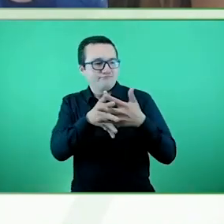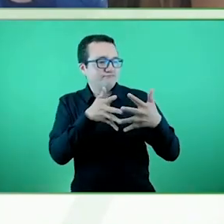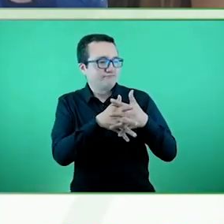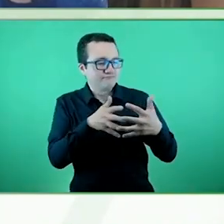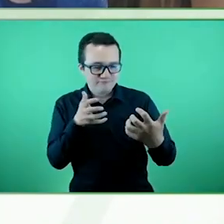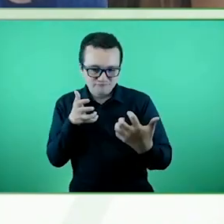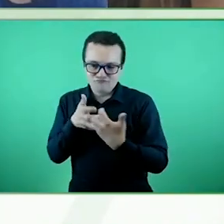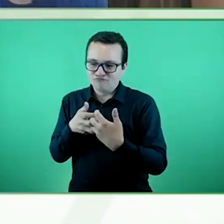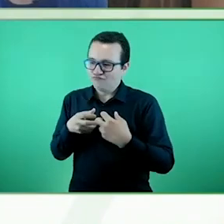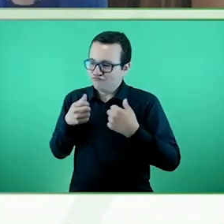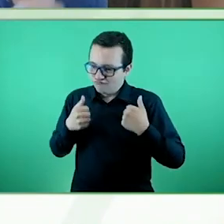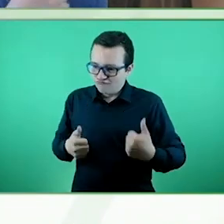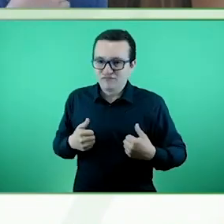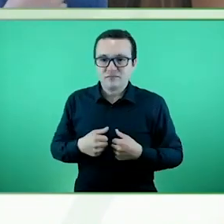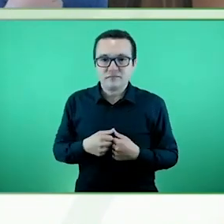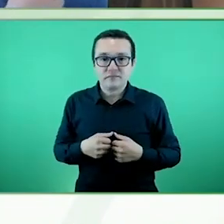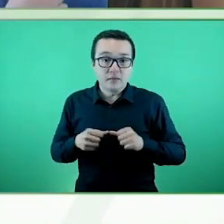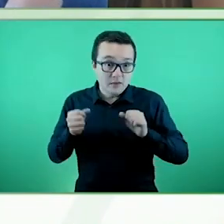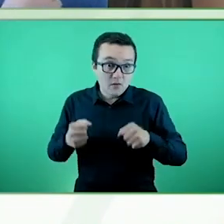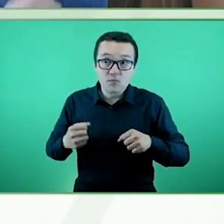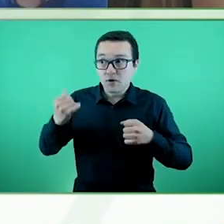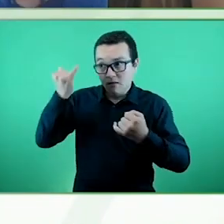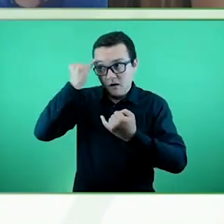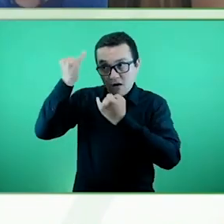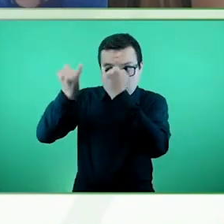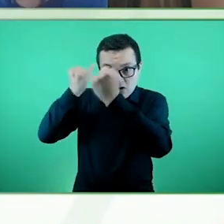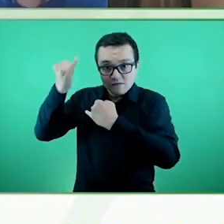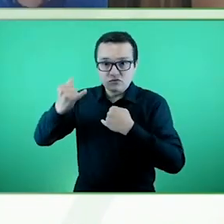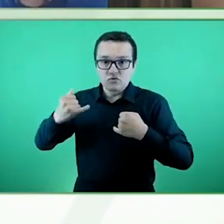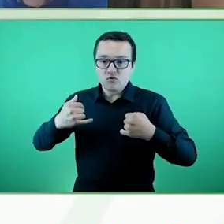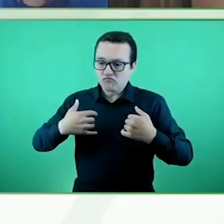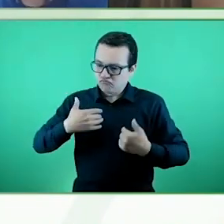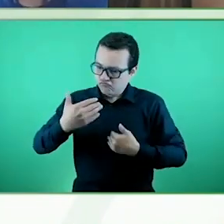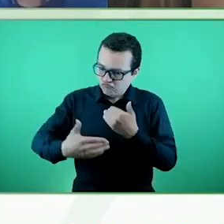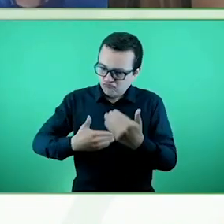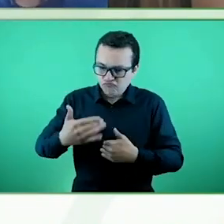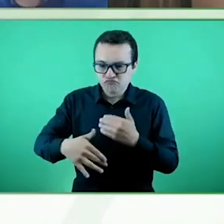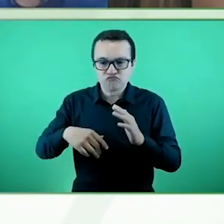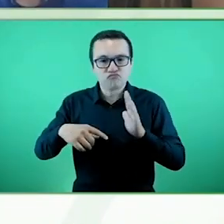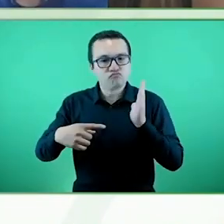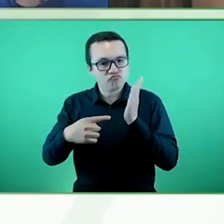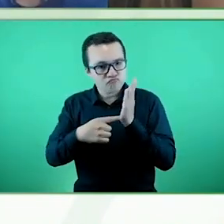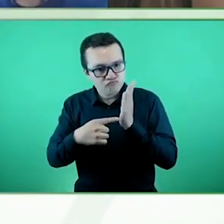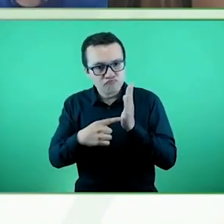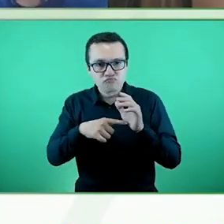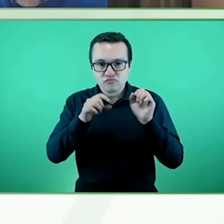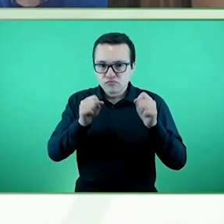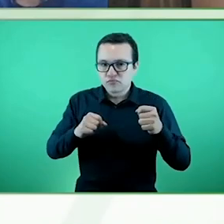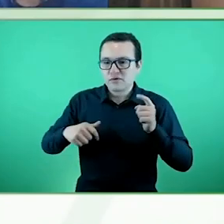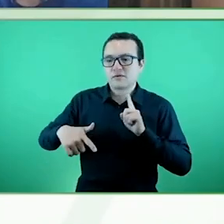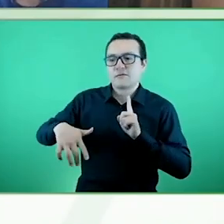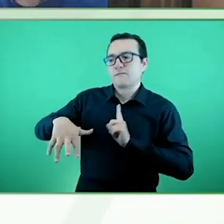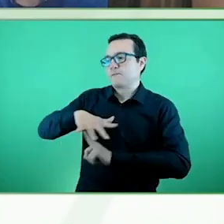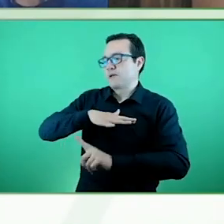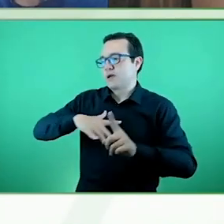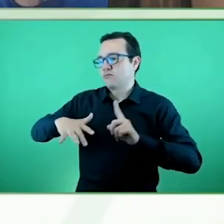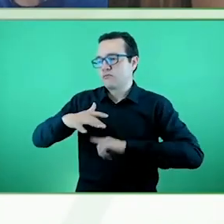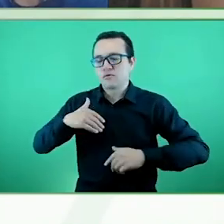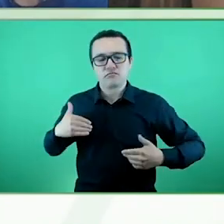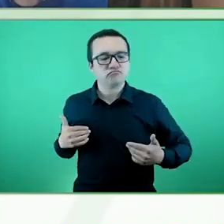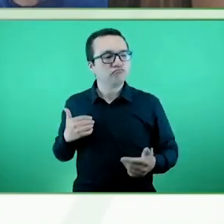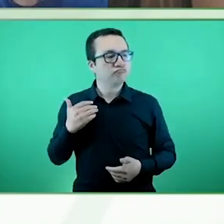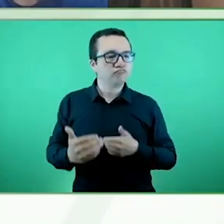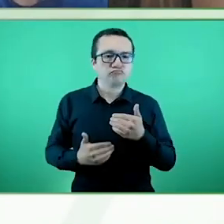el progreso tecnológico vayan de la mano con el cuidado del medio ambiente. Y en esa línea, creo que también